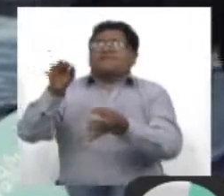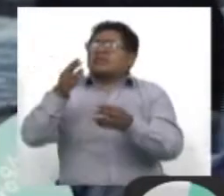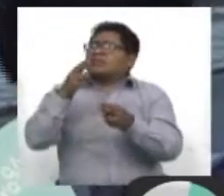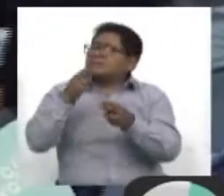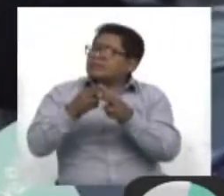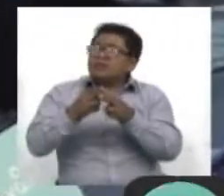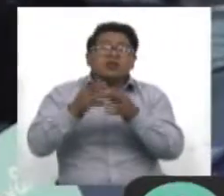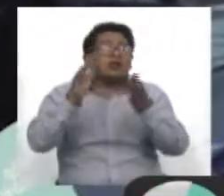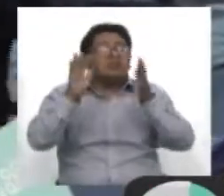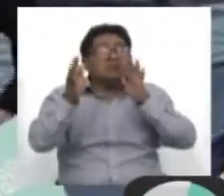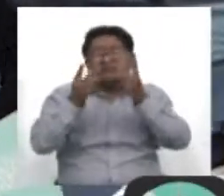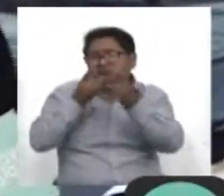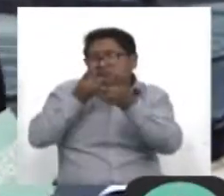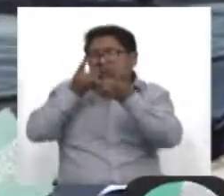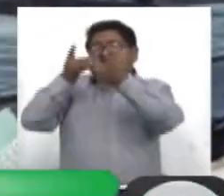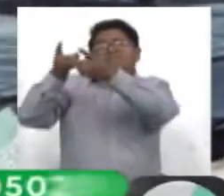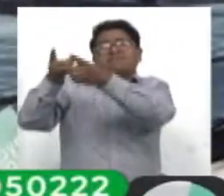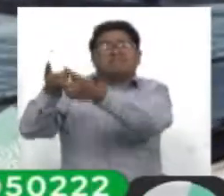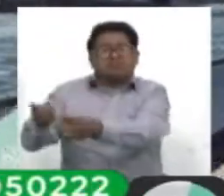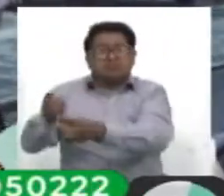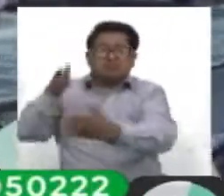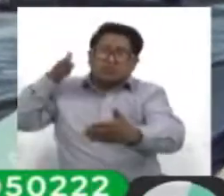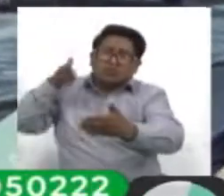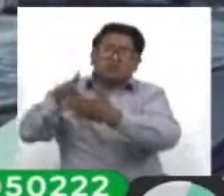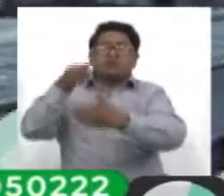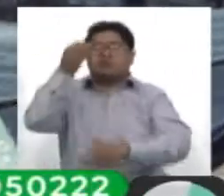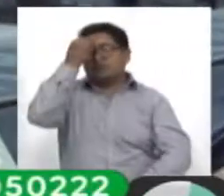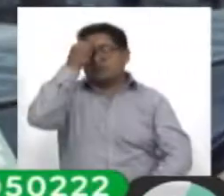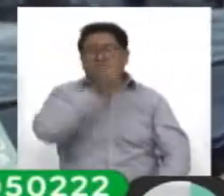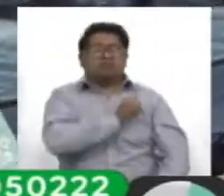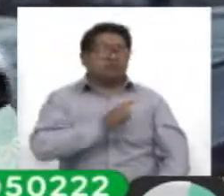una denuncia en contra del alcalde Luis Revilla.